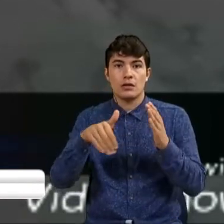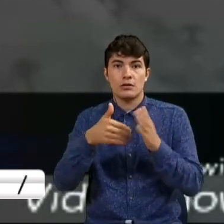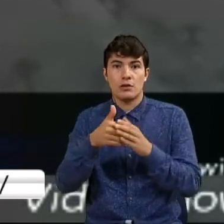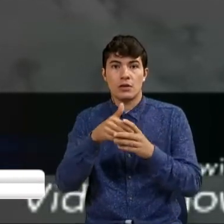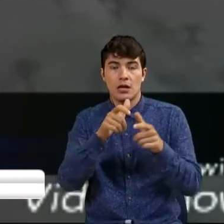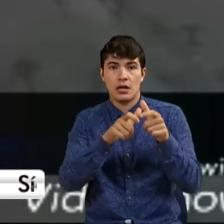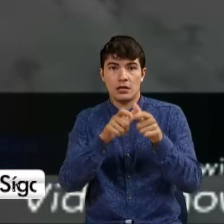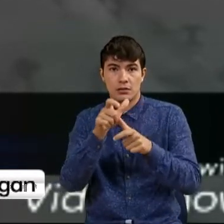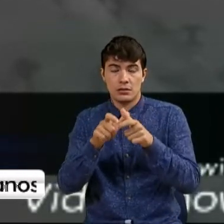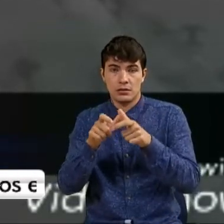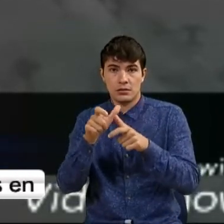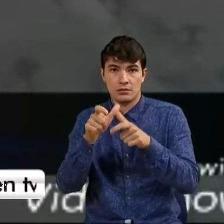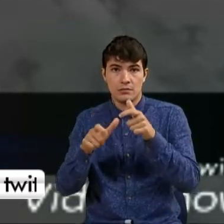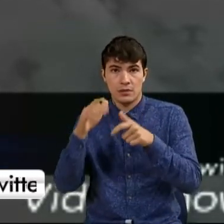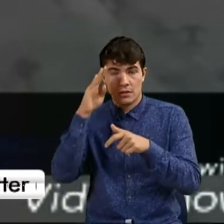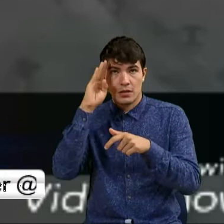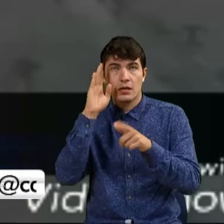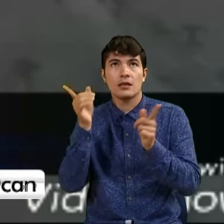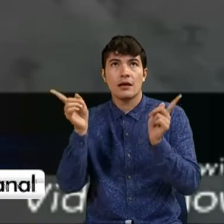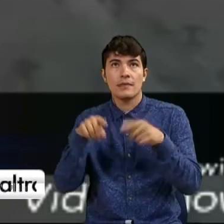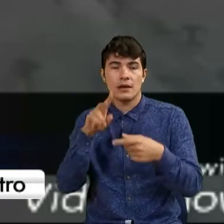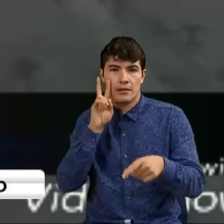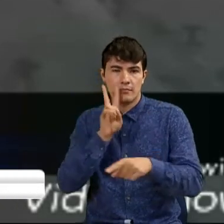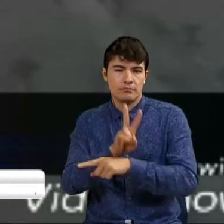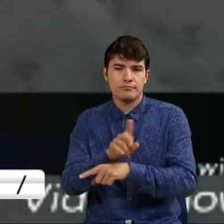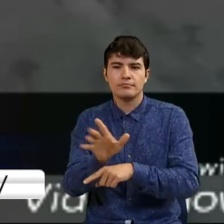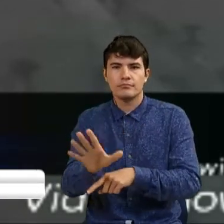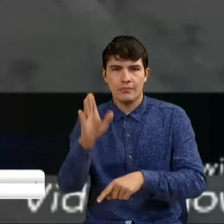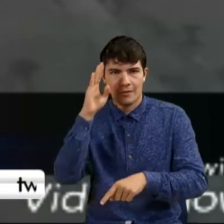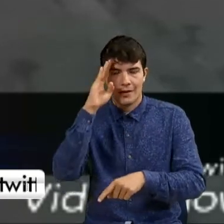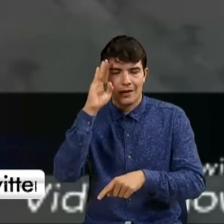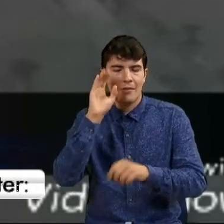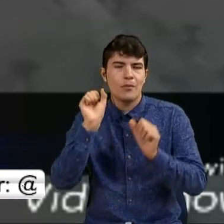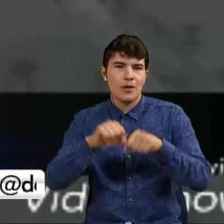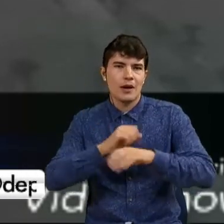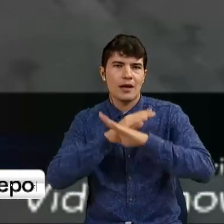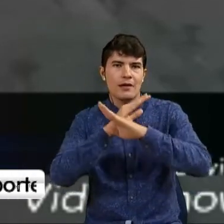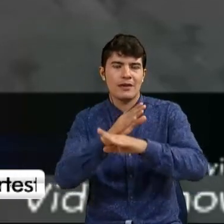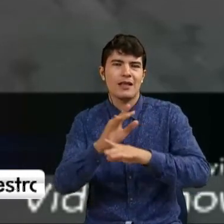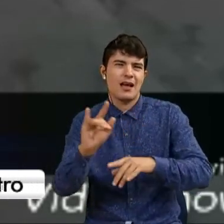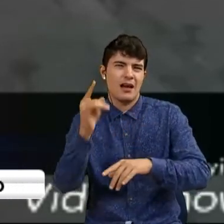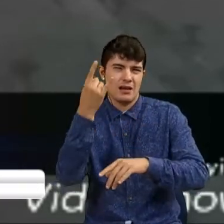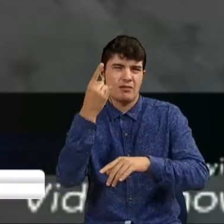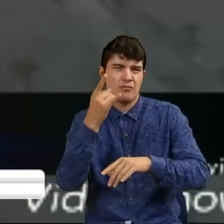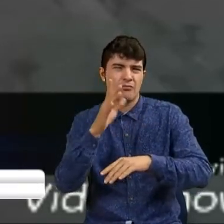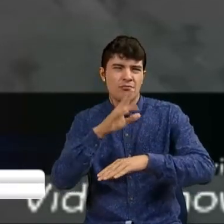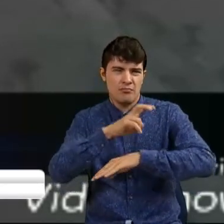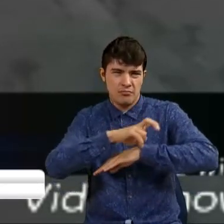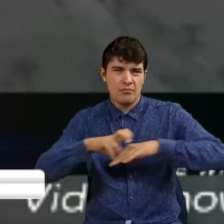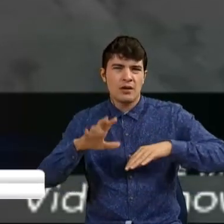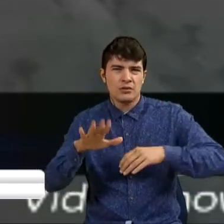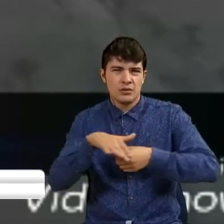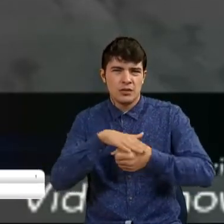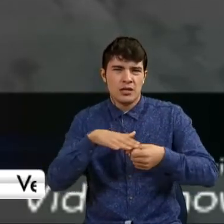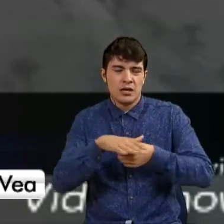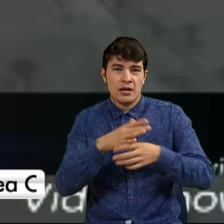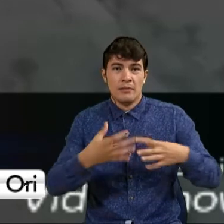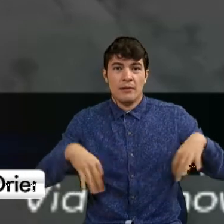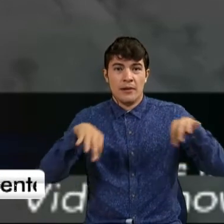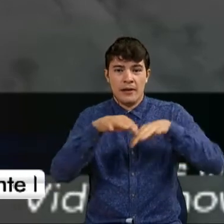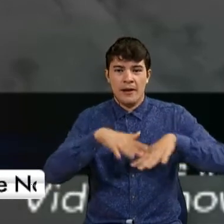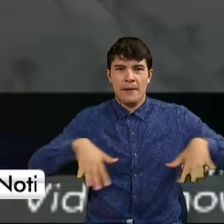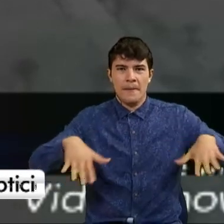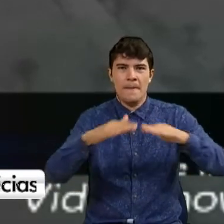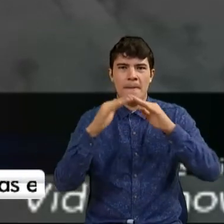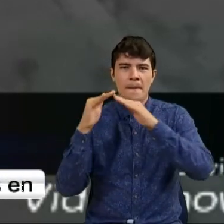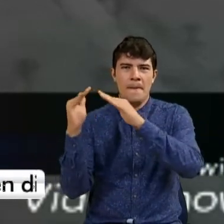alertadas sobre la situación y se reforzó la seguridad por parte de la policía para evitar que hayan más intentos de hurto como este en este importante sector residencial